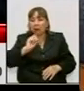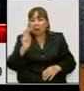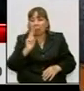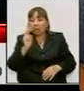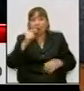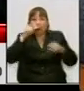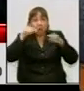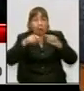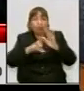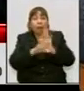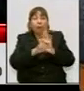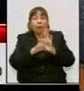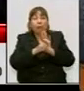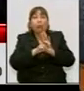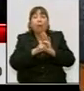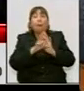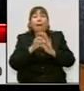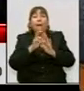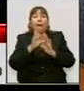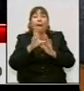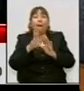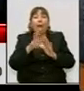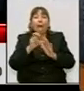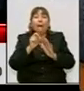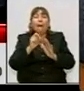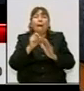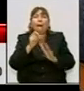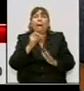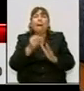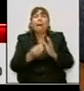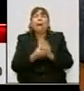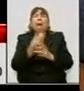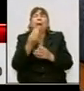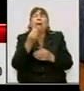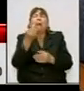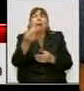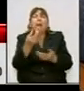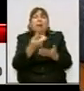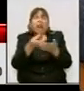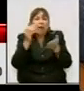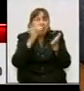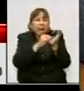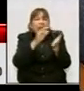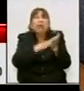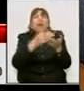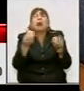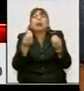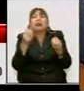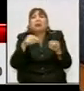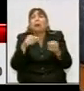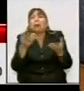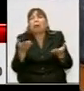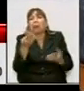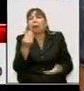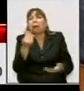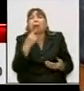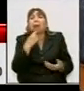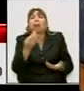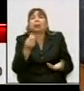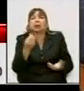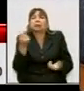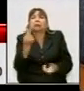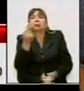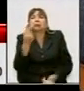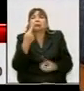Esta ley fue promulgada el 30 de septiembre. ¿Por qué consideró, del 2014, por qué consideró que era importante presentar este proyecto que era solo de